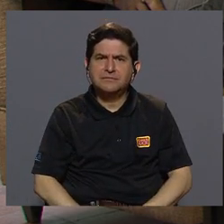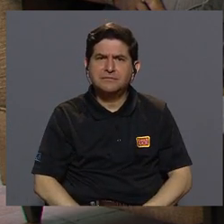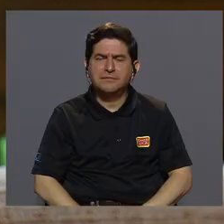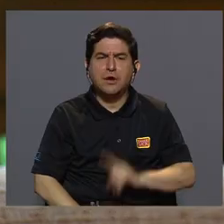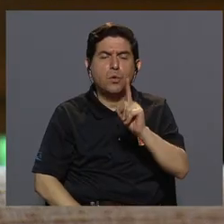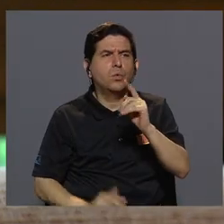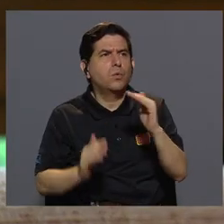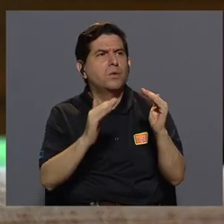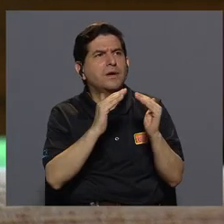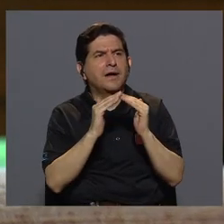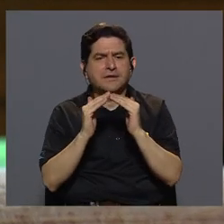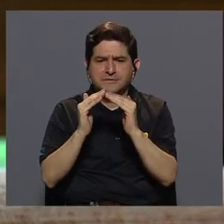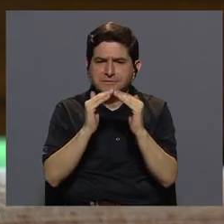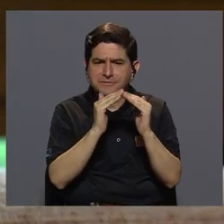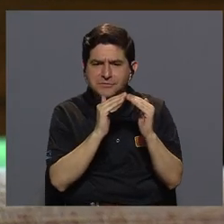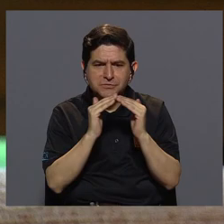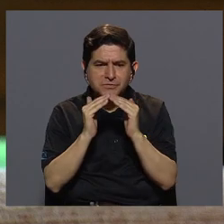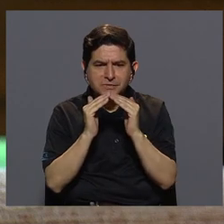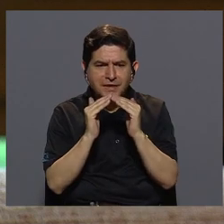una ciudad